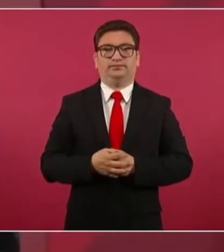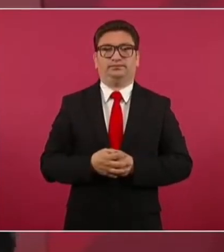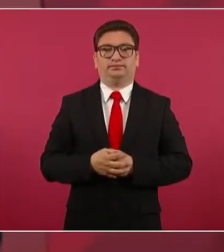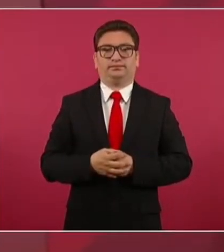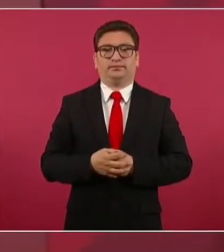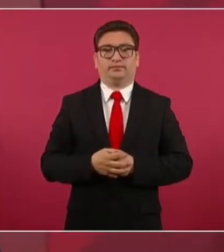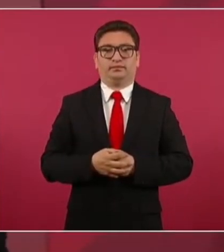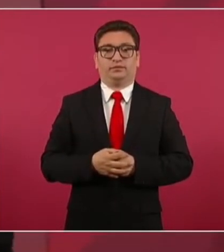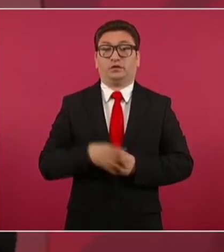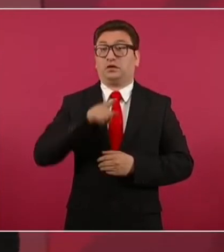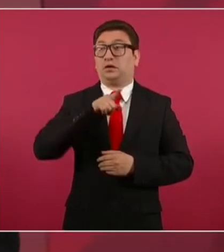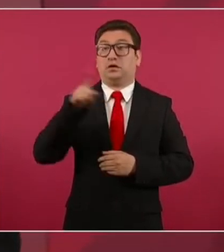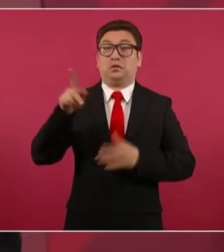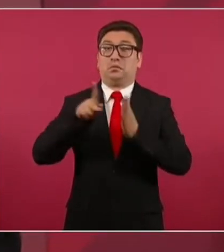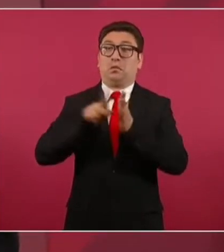la gran prensa